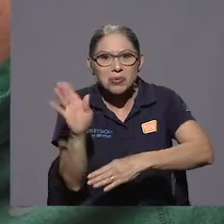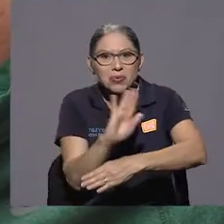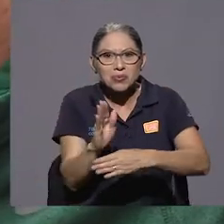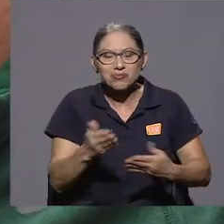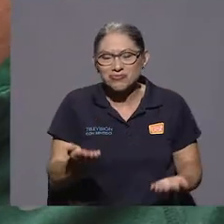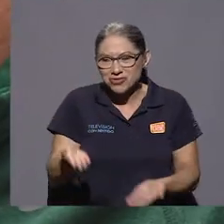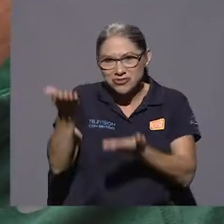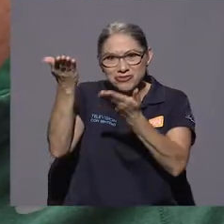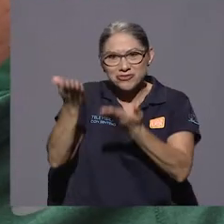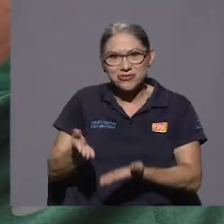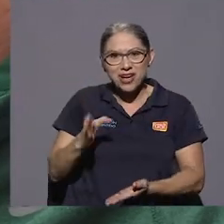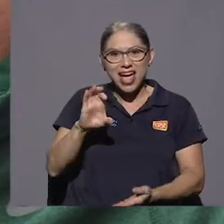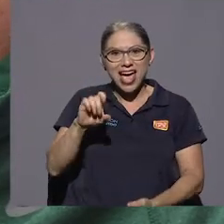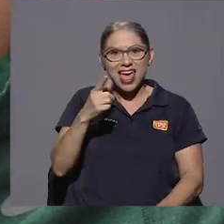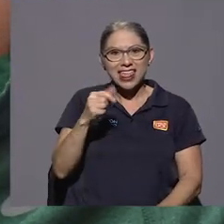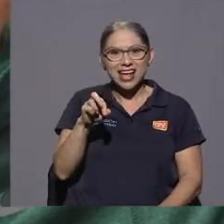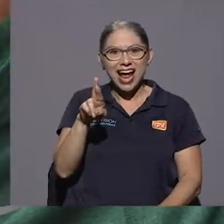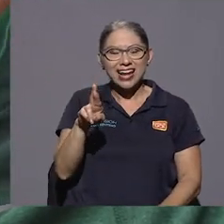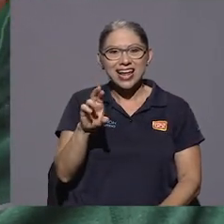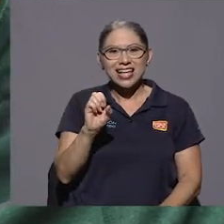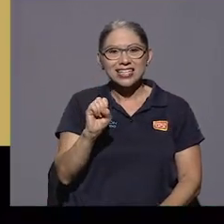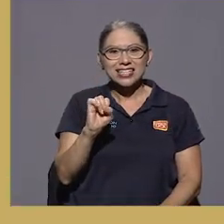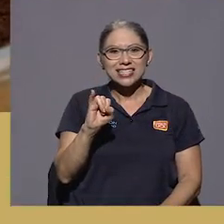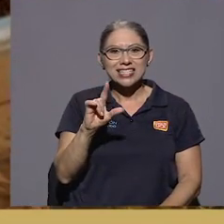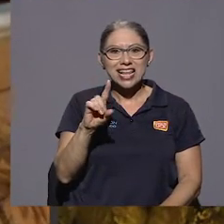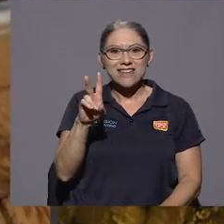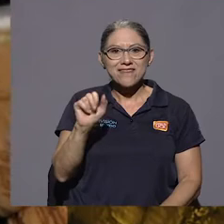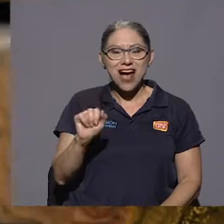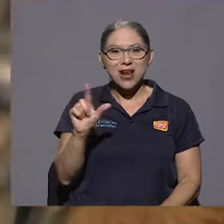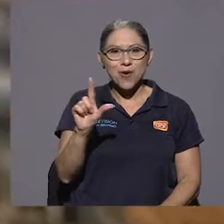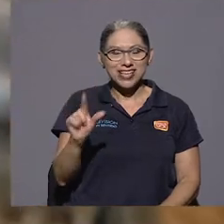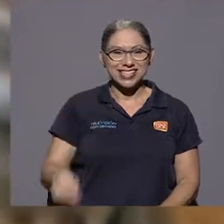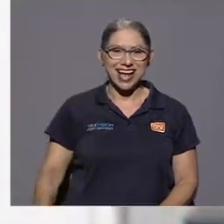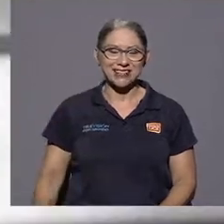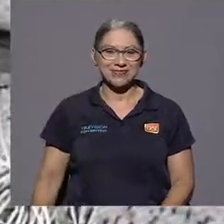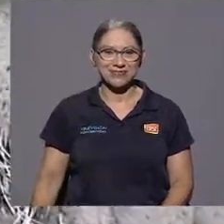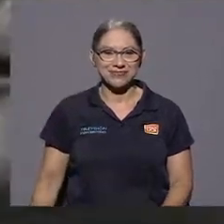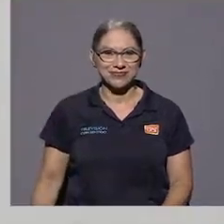ustedes, Edgar Silva Loaiziga.